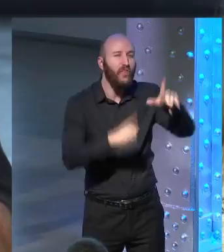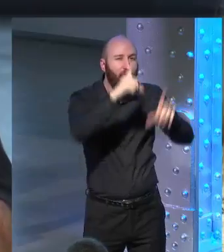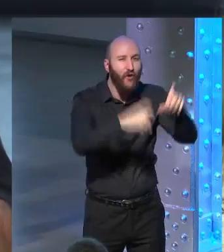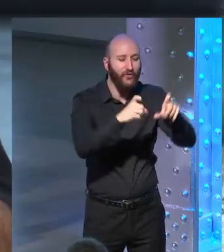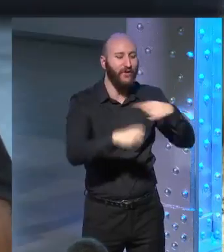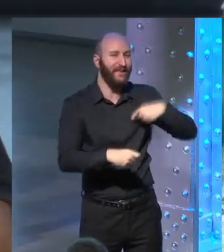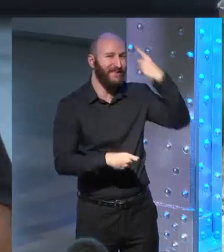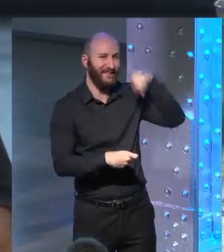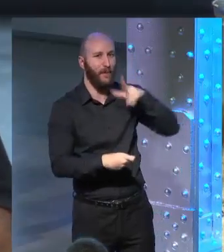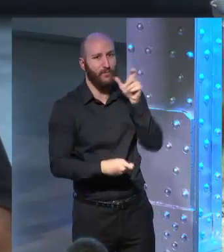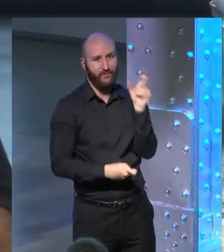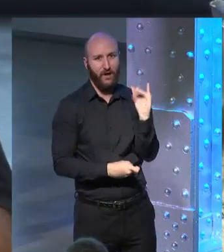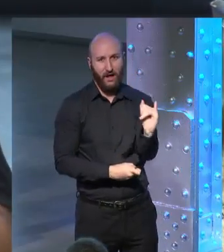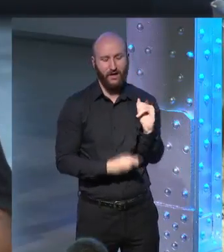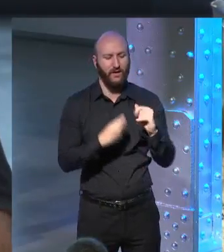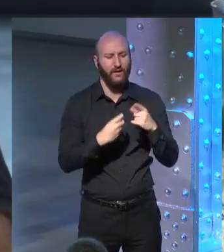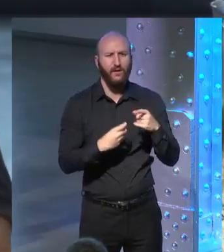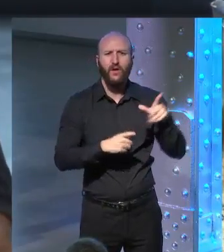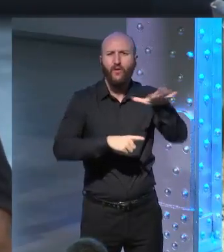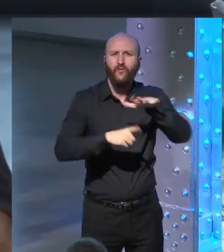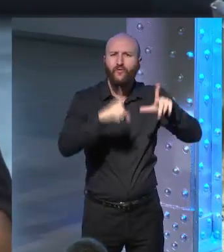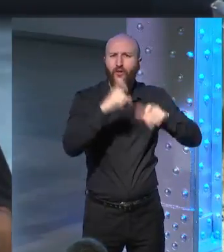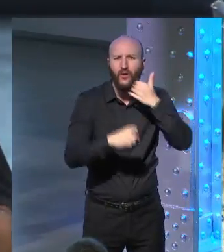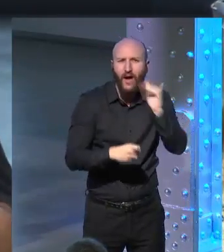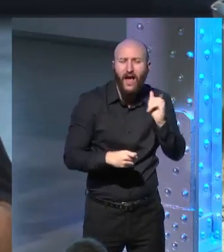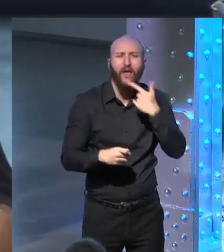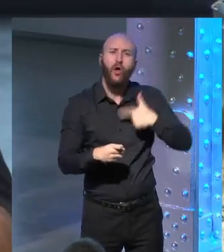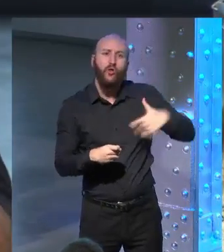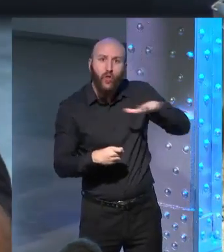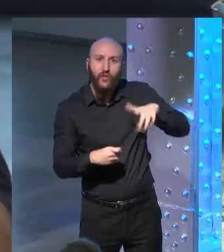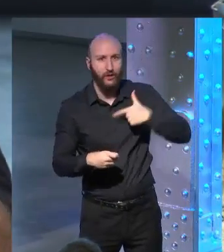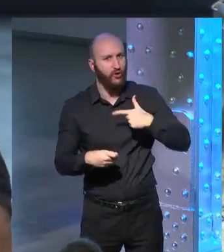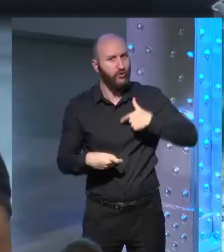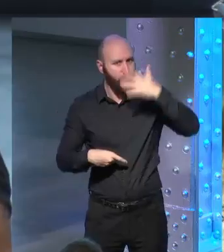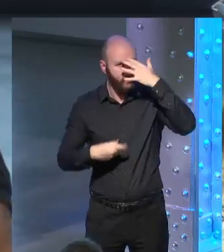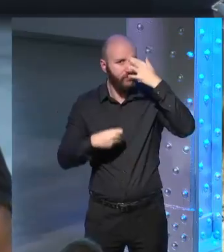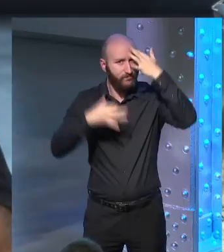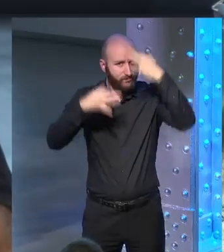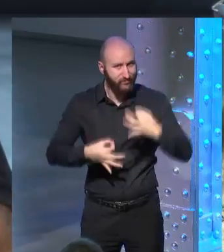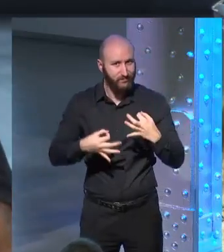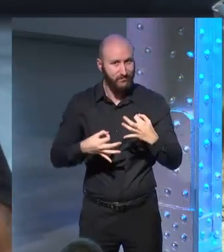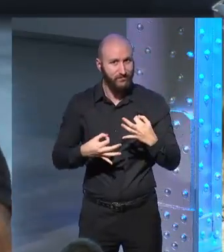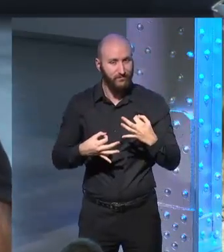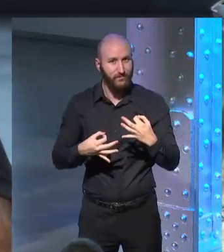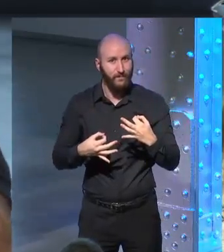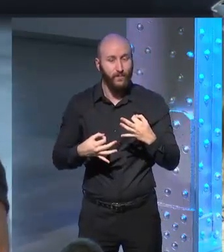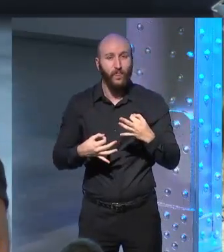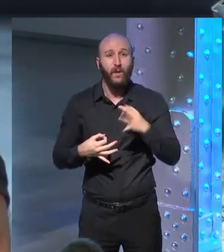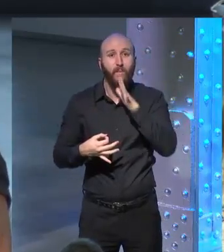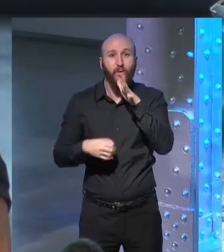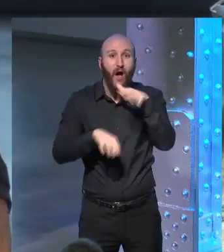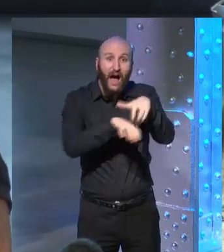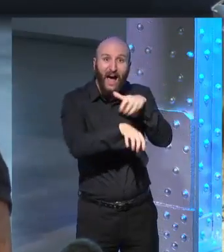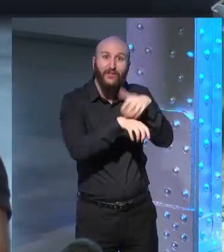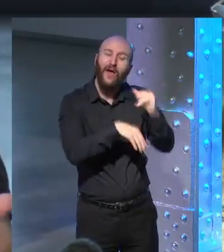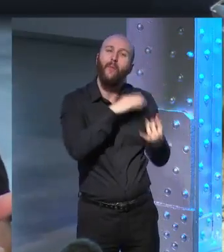fotografía. Mándame una foto tuya, ¿dónde vives? No, que yo estoy muy concienciada o concienciado. ¿Tienes un gato? Mándame